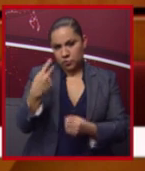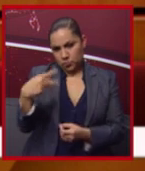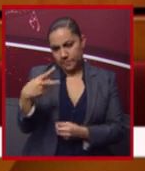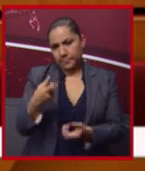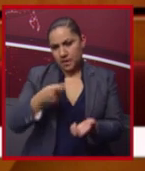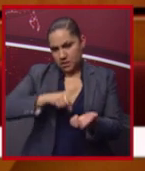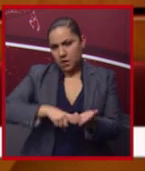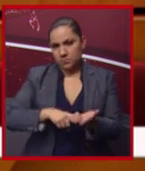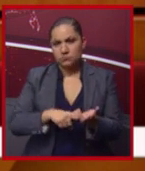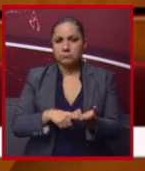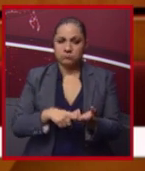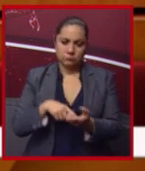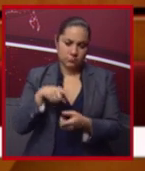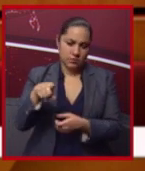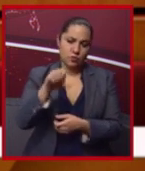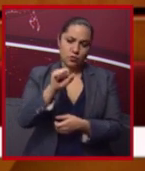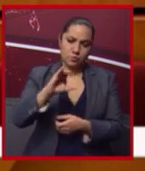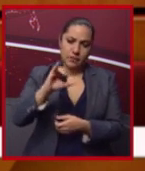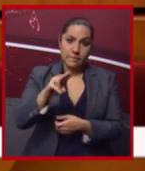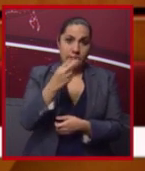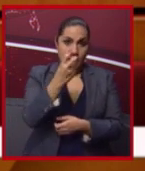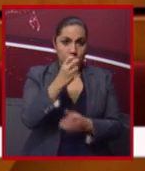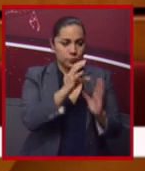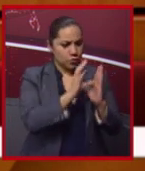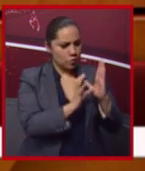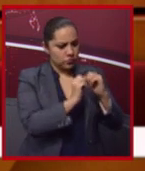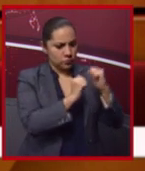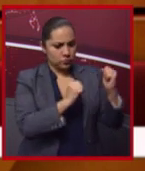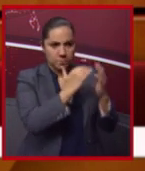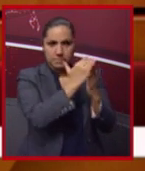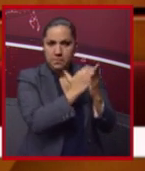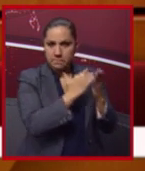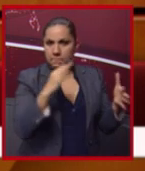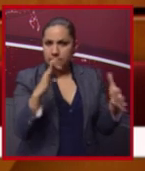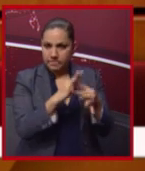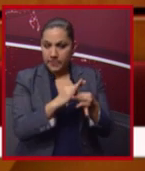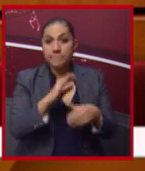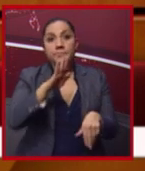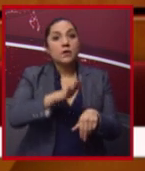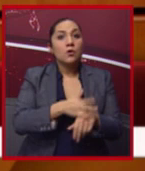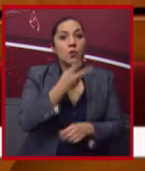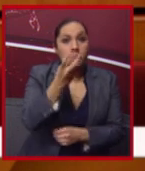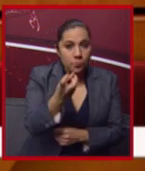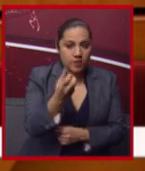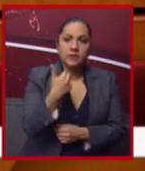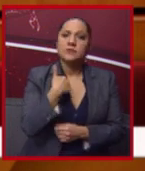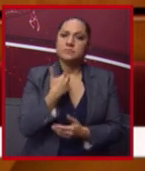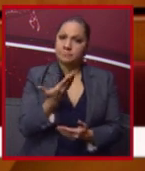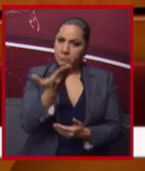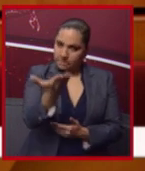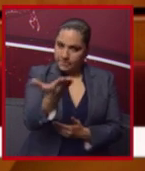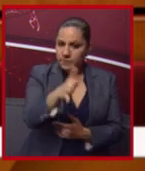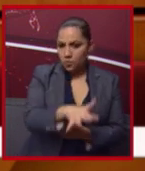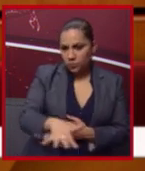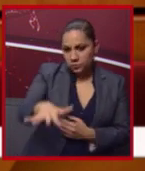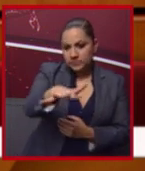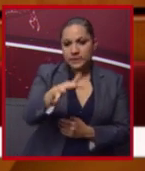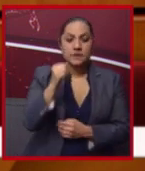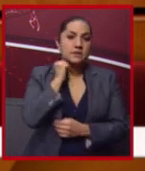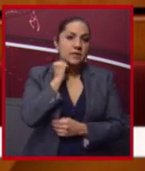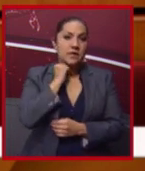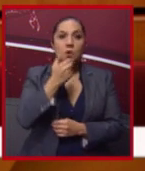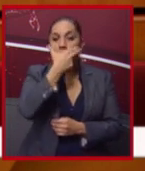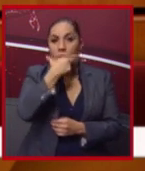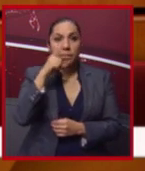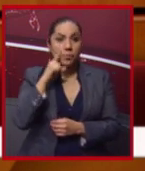eso solicito a ustedes, señoras y señores senadores, que aprueben el